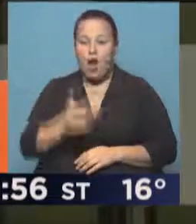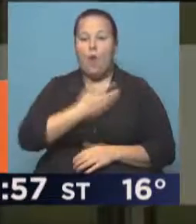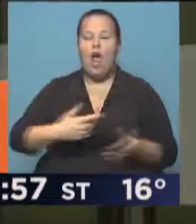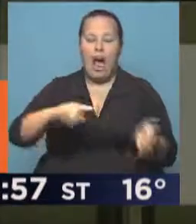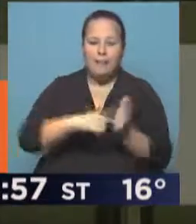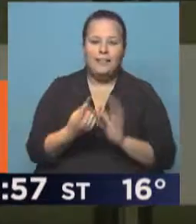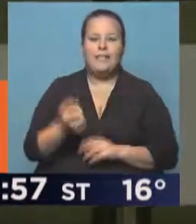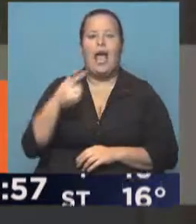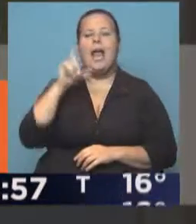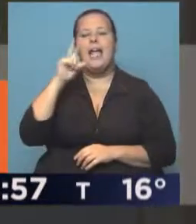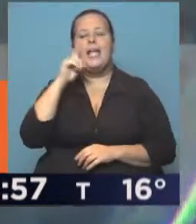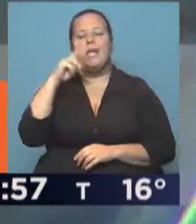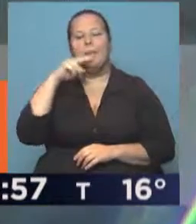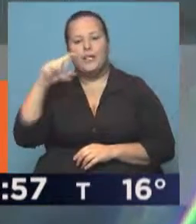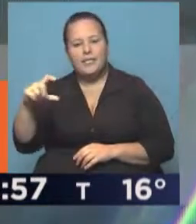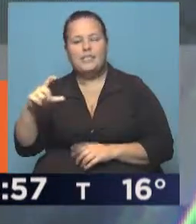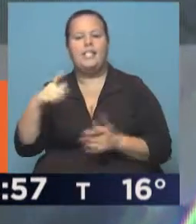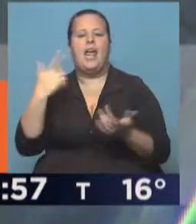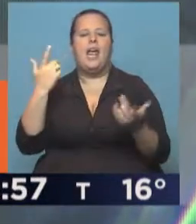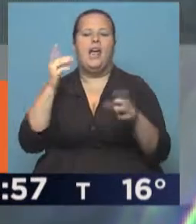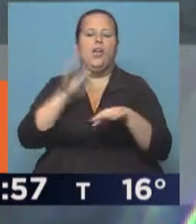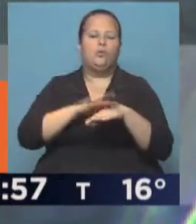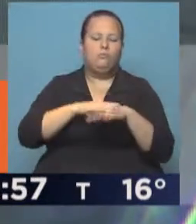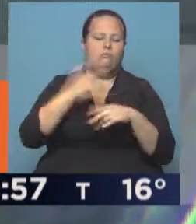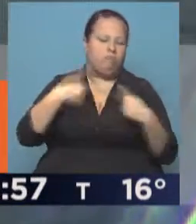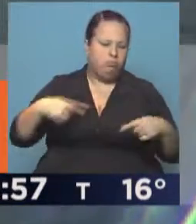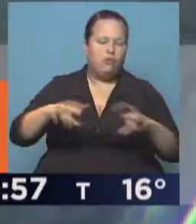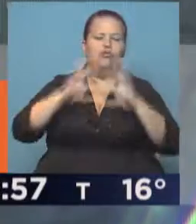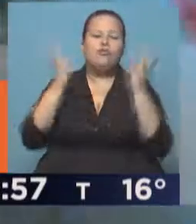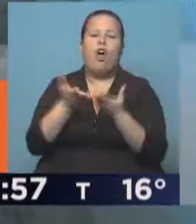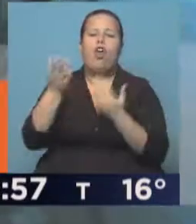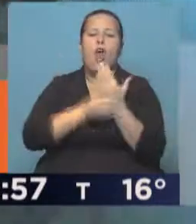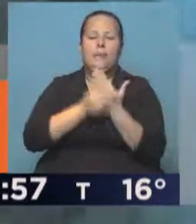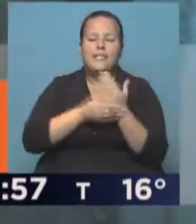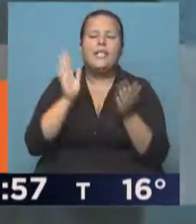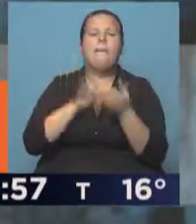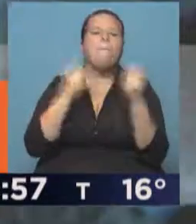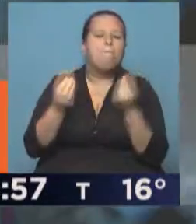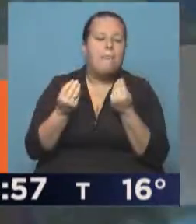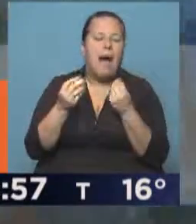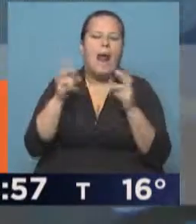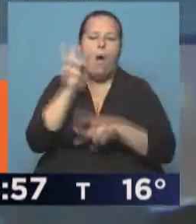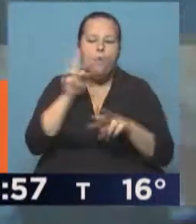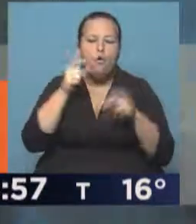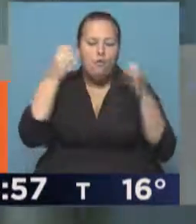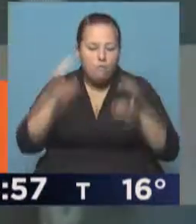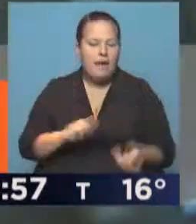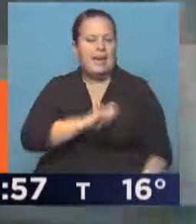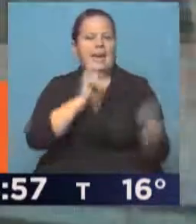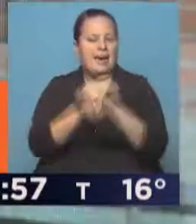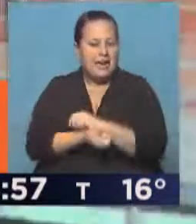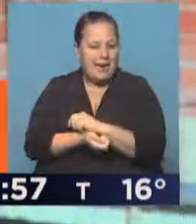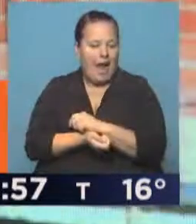ciudad con el ibc la asesoría tutelar y todos los ministerios que tengan que ver como para poder realizar un cambio